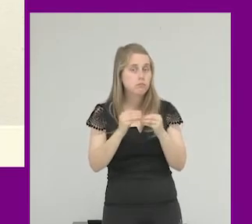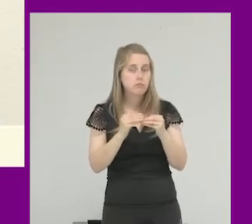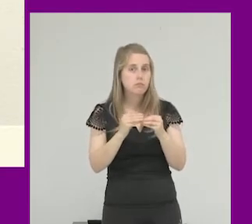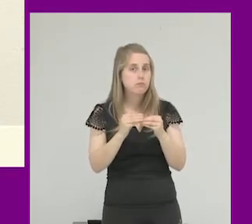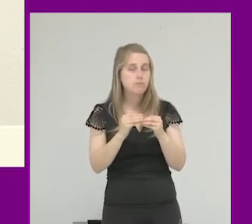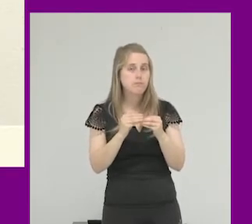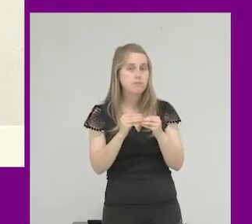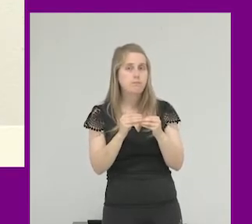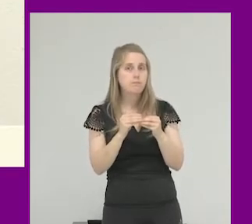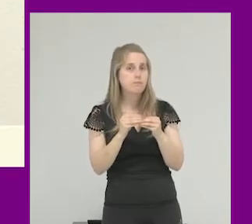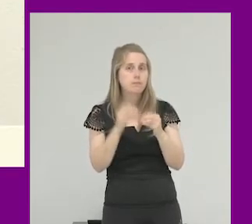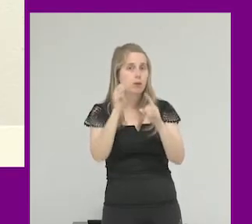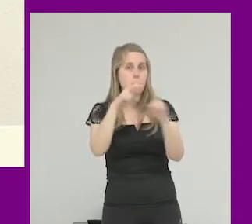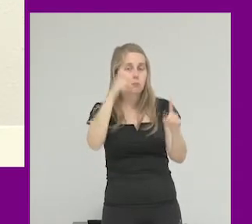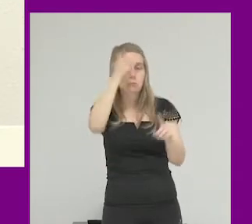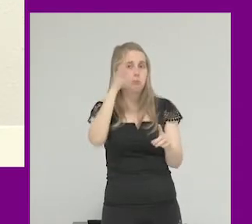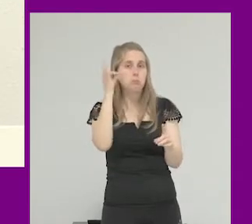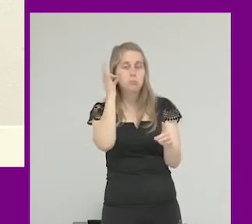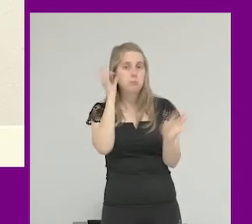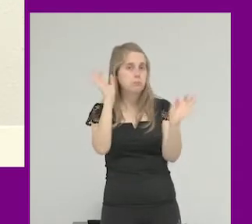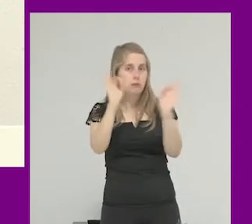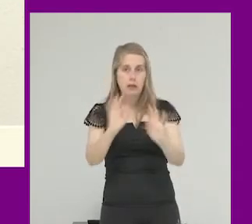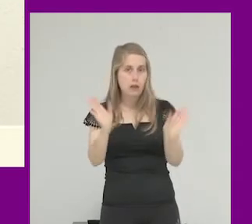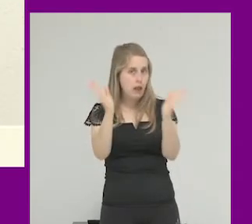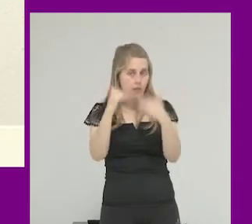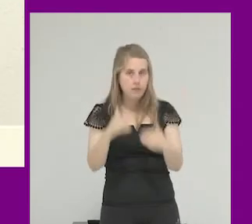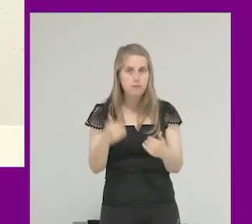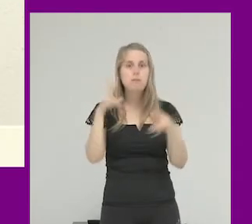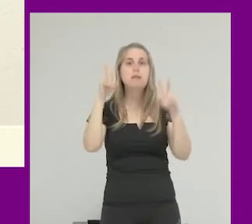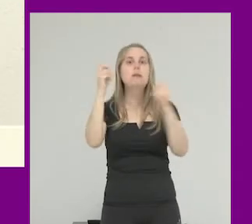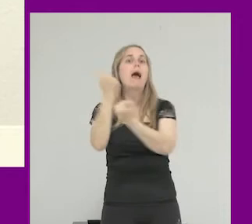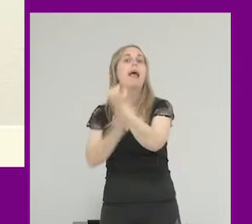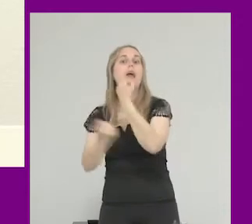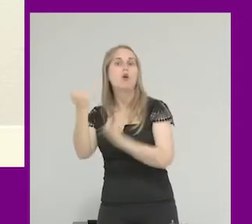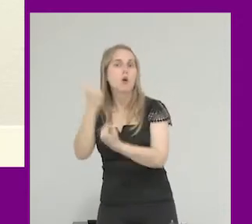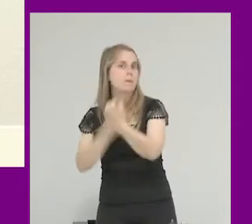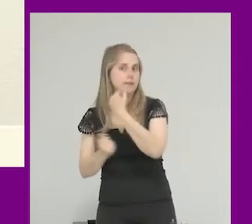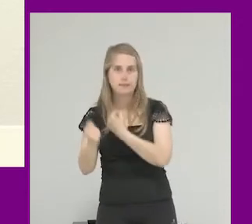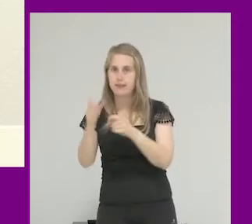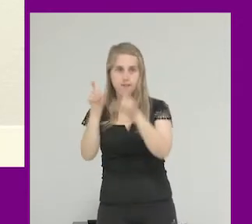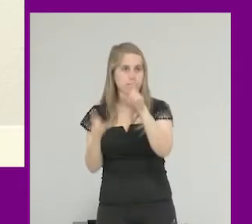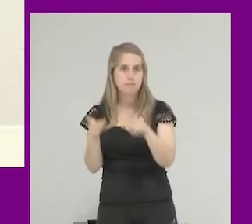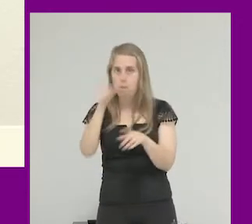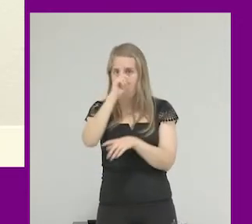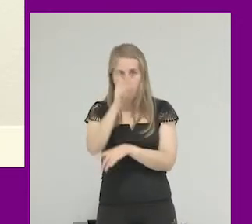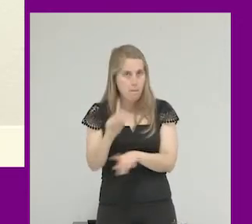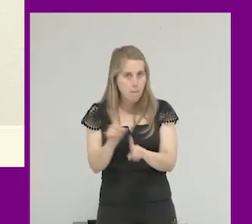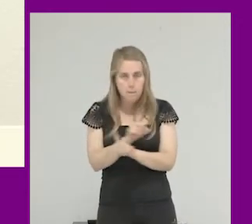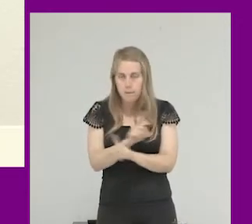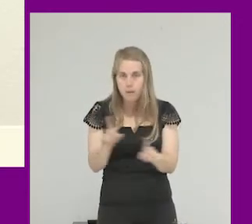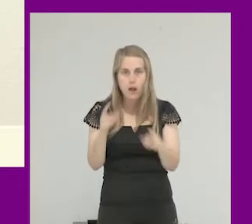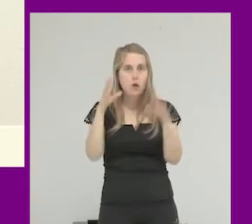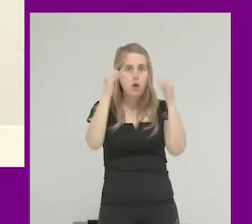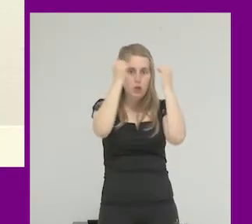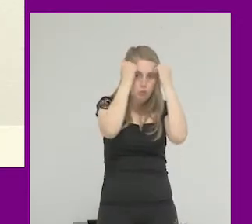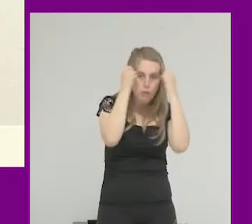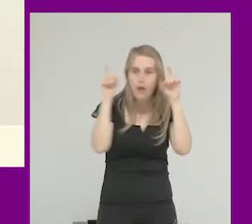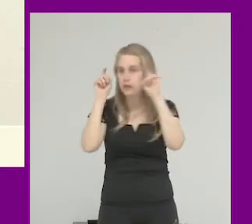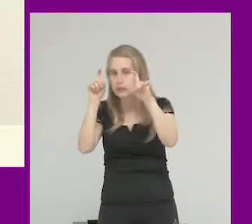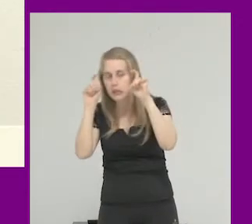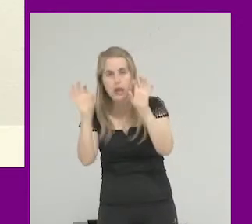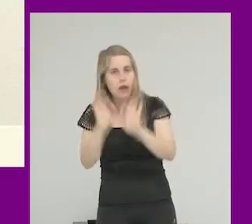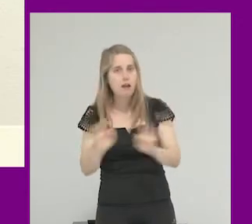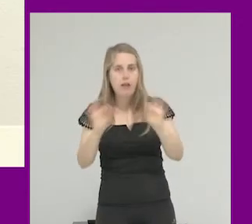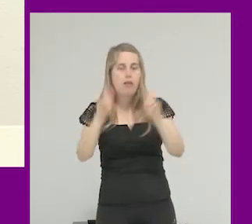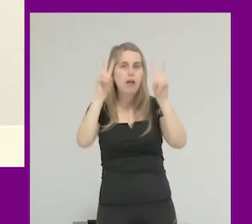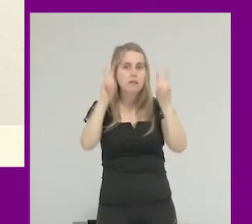no tienen esta perspectiva. Los economistas no saben tampoco y no introducen y no estudian y no enseñan todo